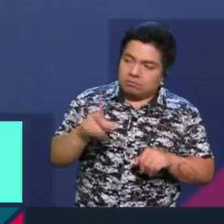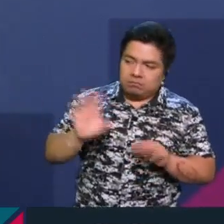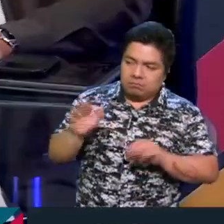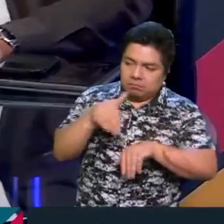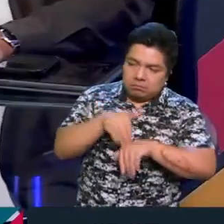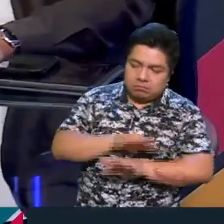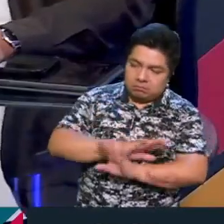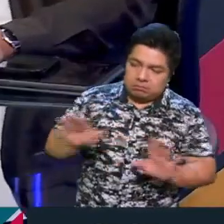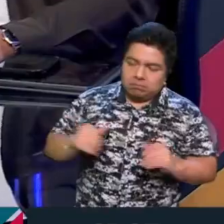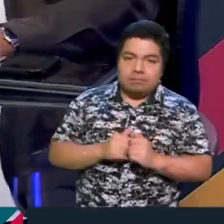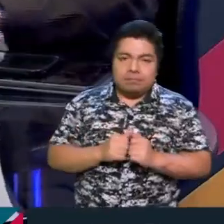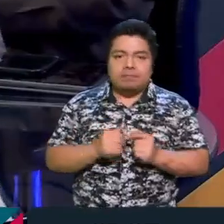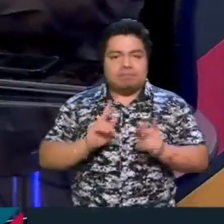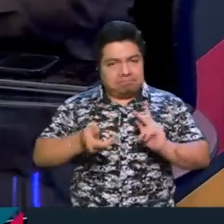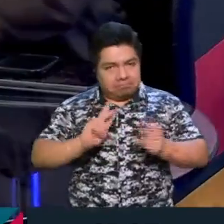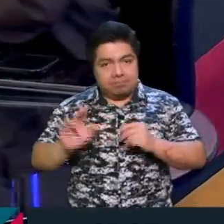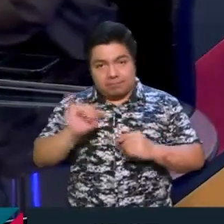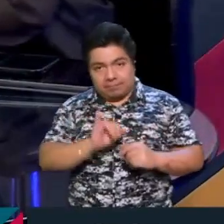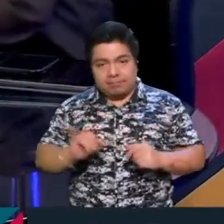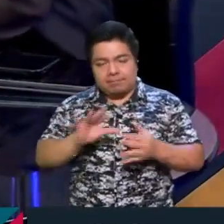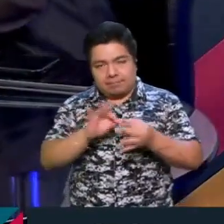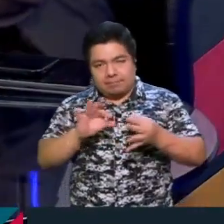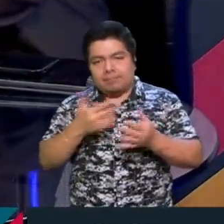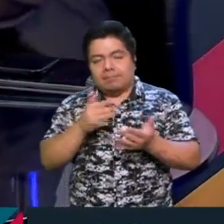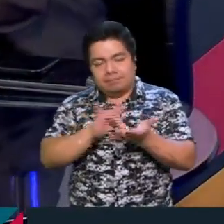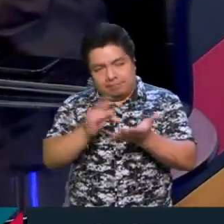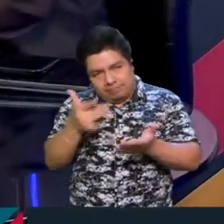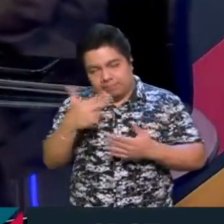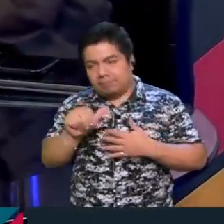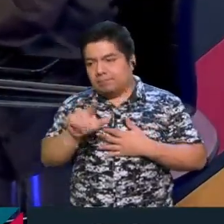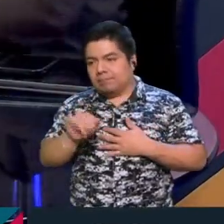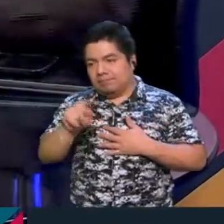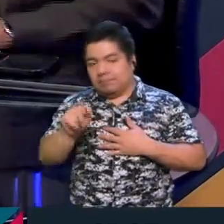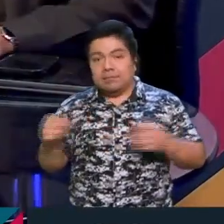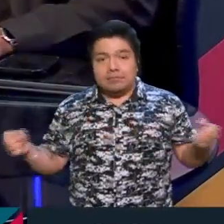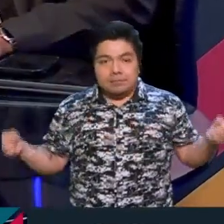Pues acá lo estaremos comentando entonces el jueves, Hamlet. Te agradezco mucho. Buenas noches. Nos vemos por acá el jueves.